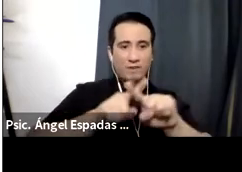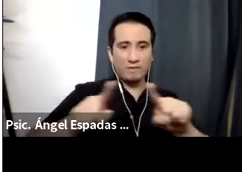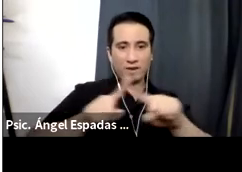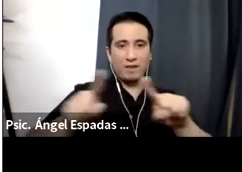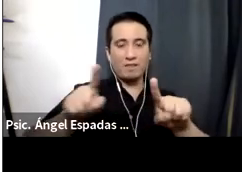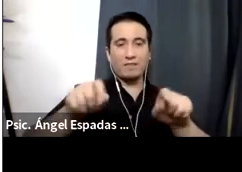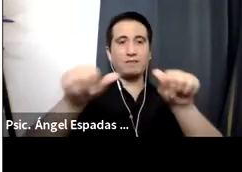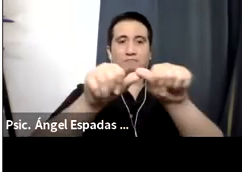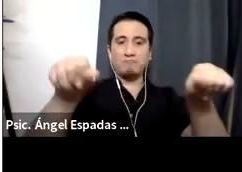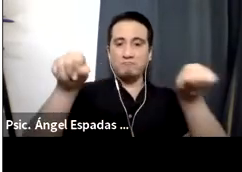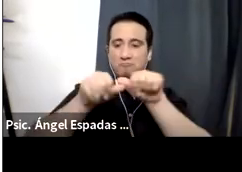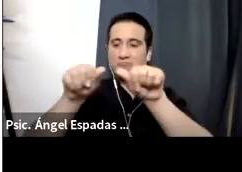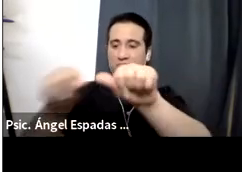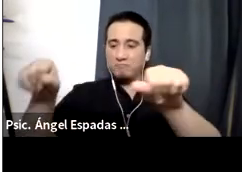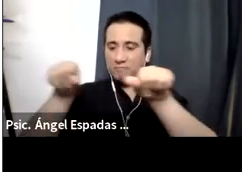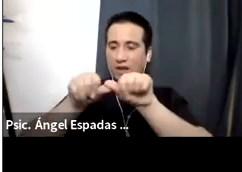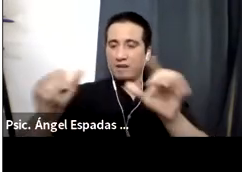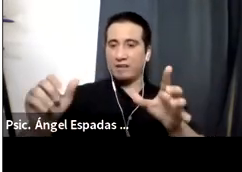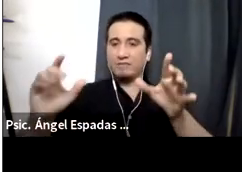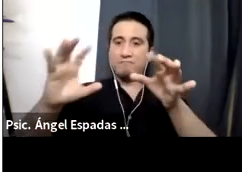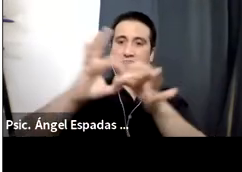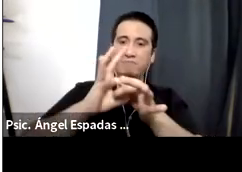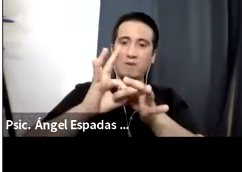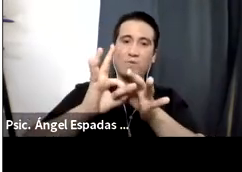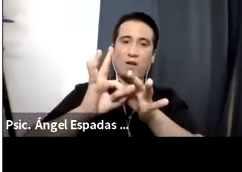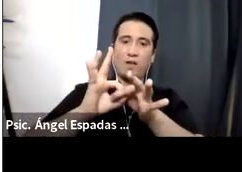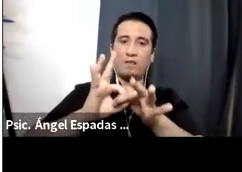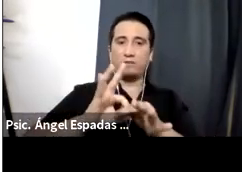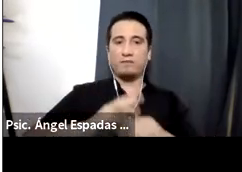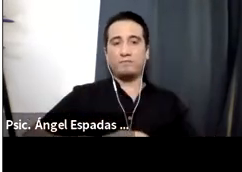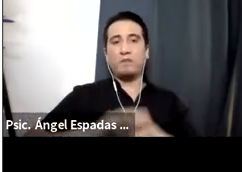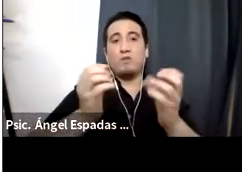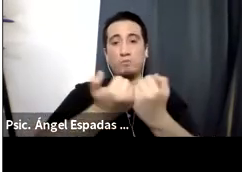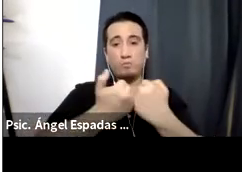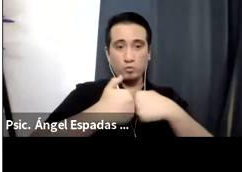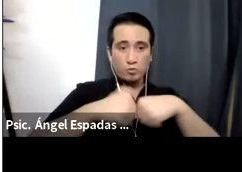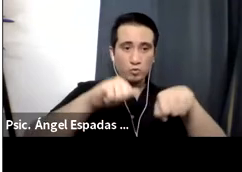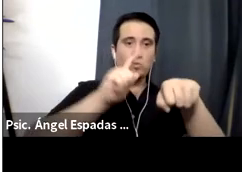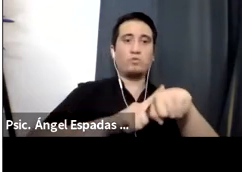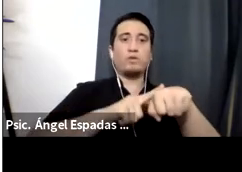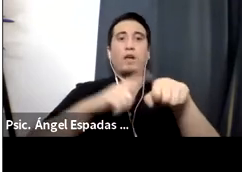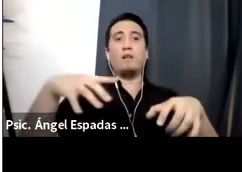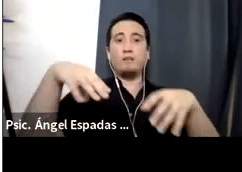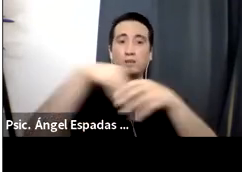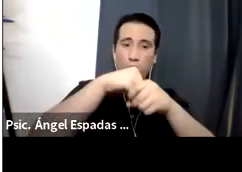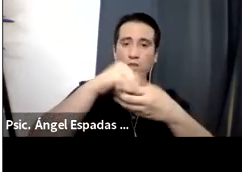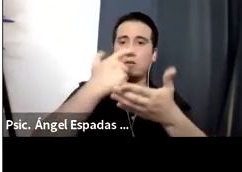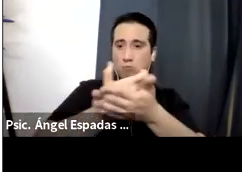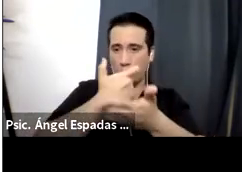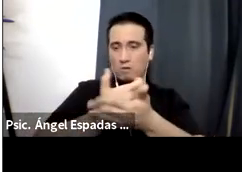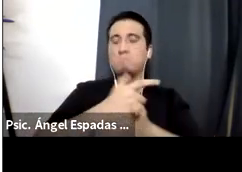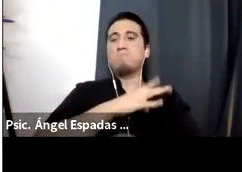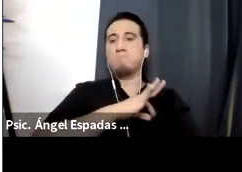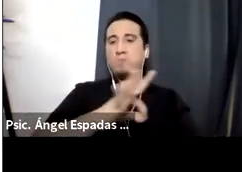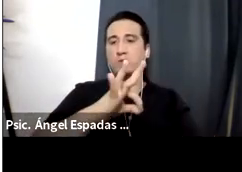dimensiones vinculadas, ¿no? Que sea socialmente incluyente, económicamente viable